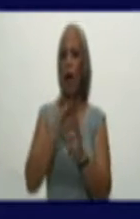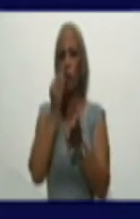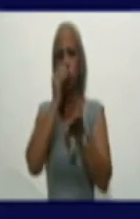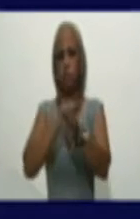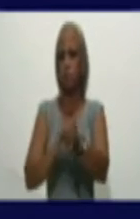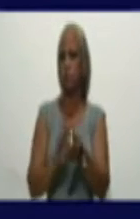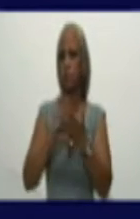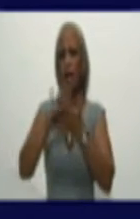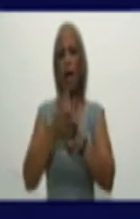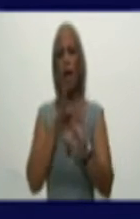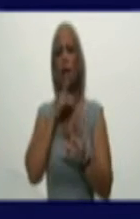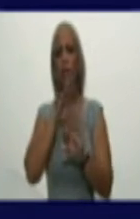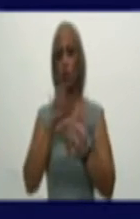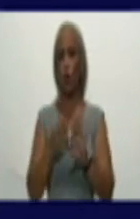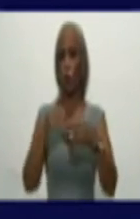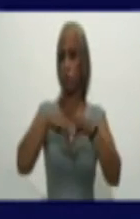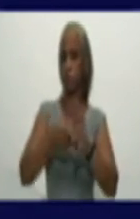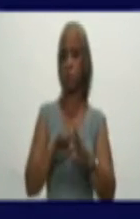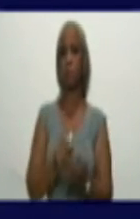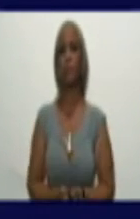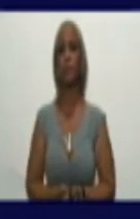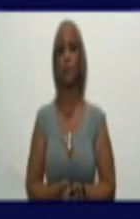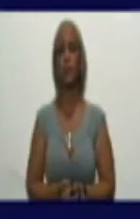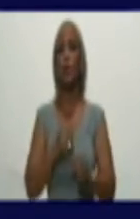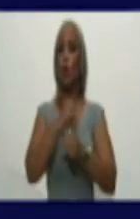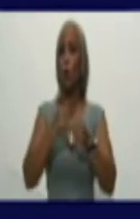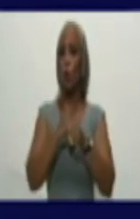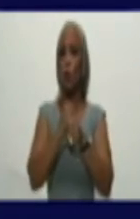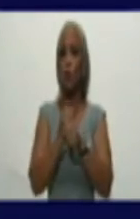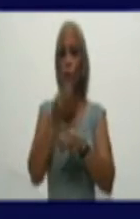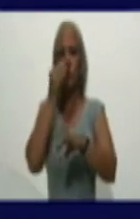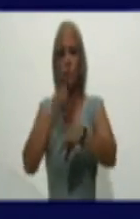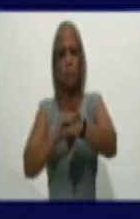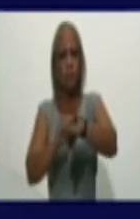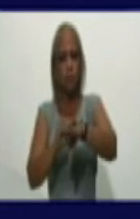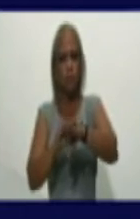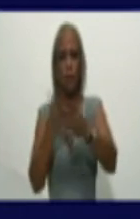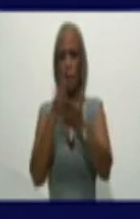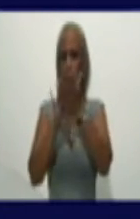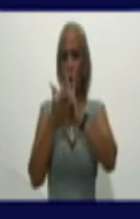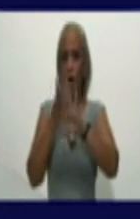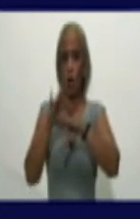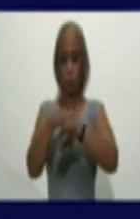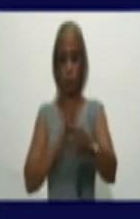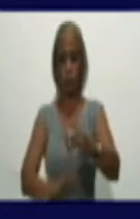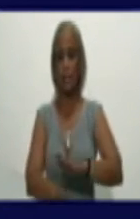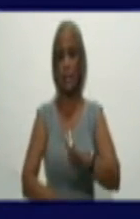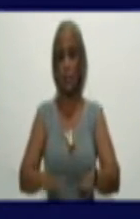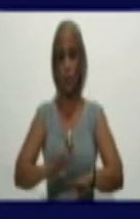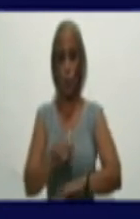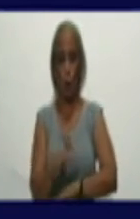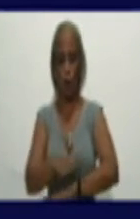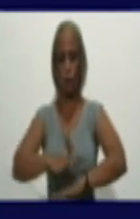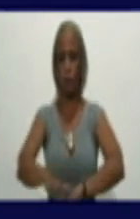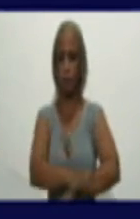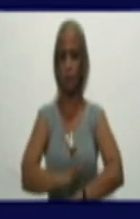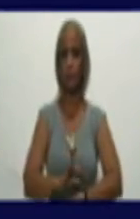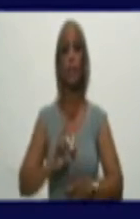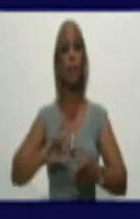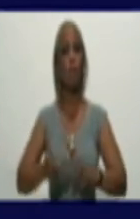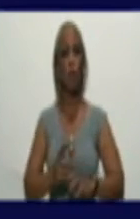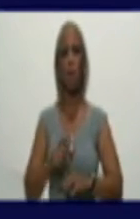después lavarlo entonces con detergente. El uso de las sustancias desinfectantes para manos y superficies de manera constante.